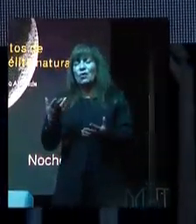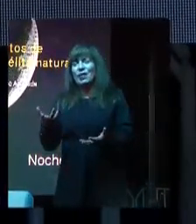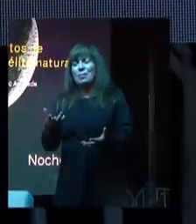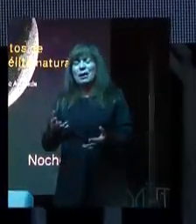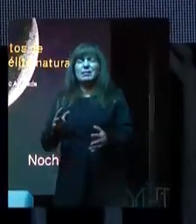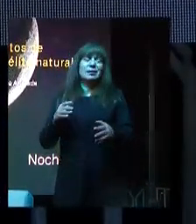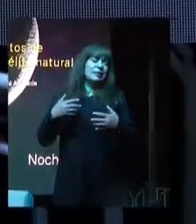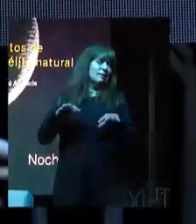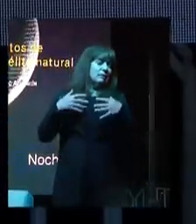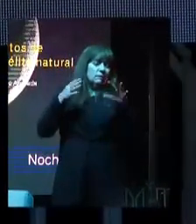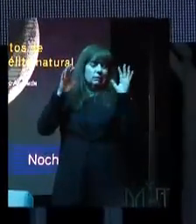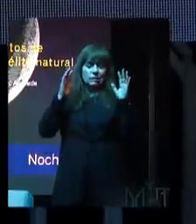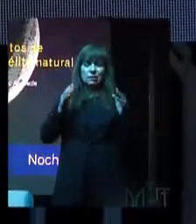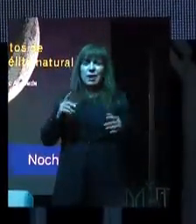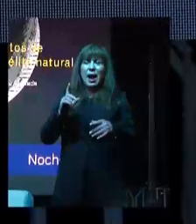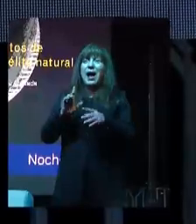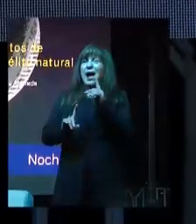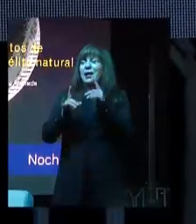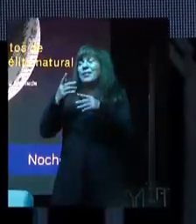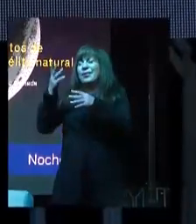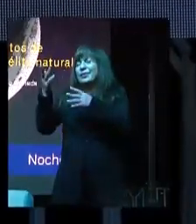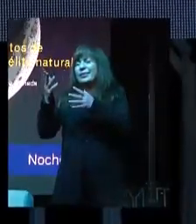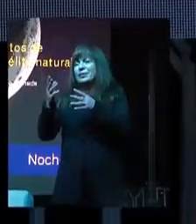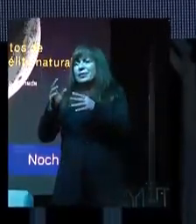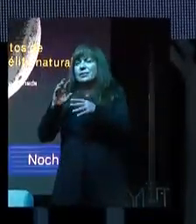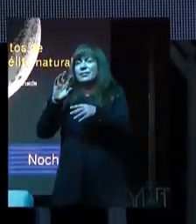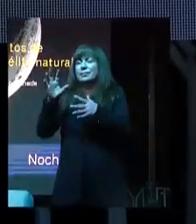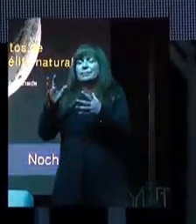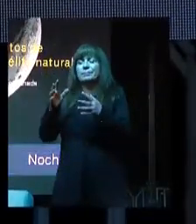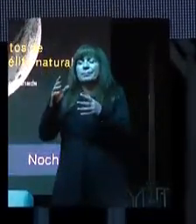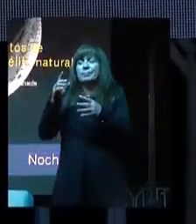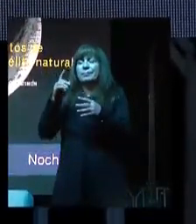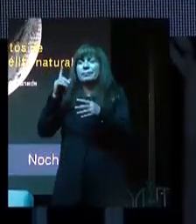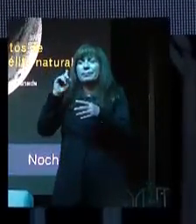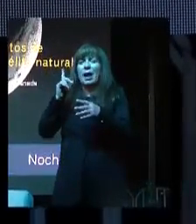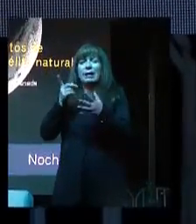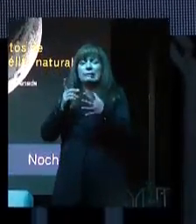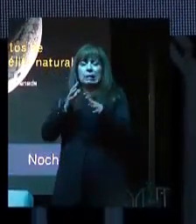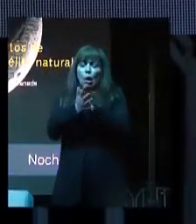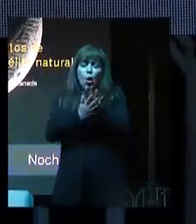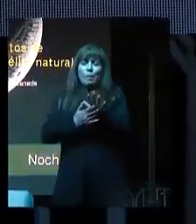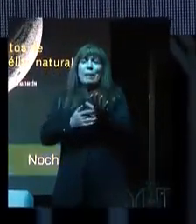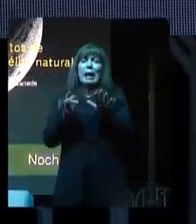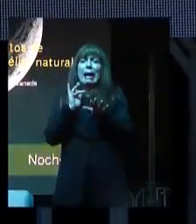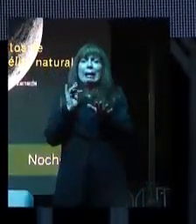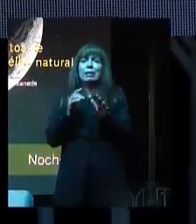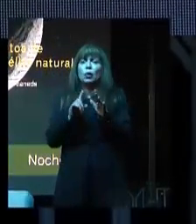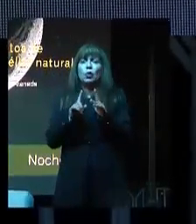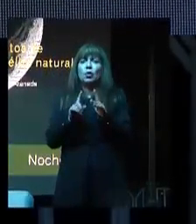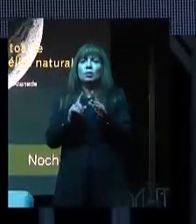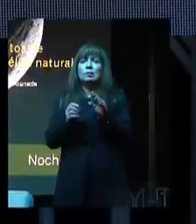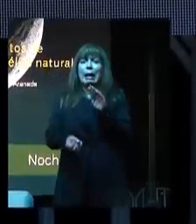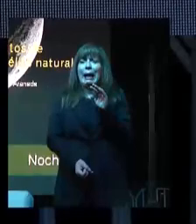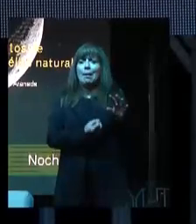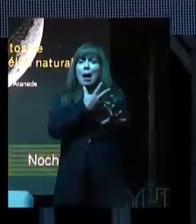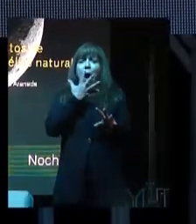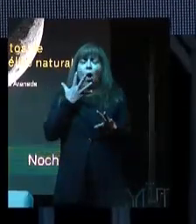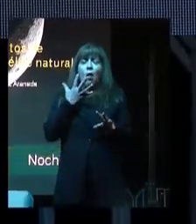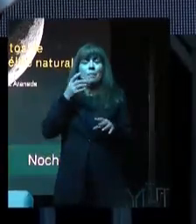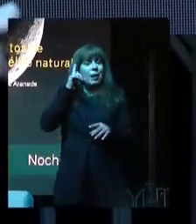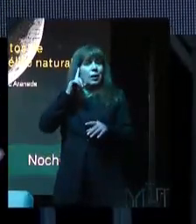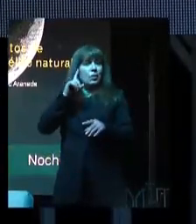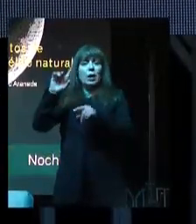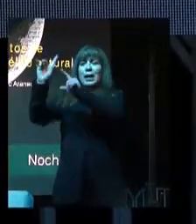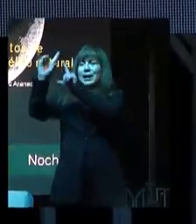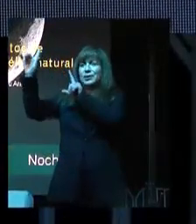total, ponemos algo para que no se le cuezan las patas a nadie. Pero resulta que se pone el Sol